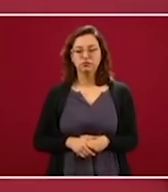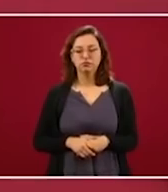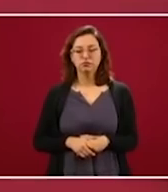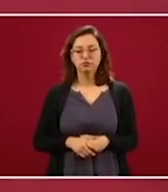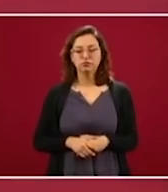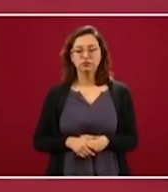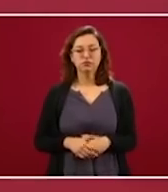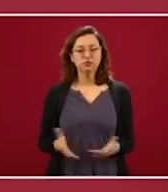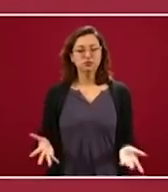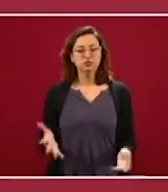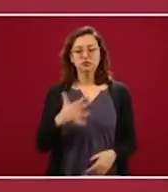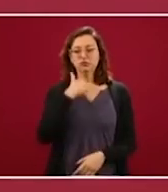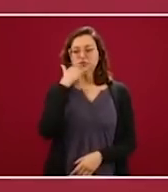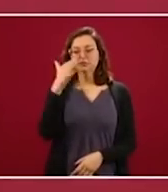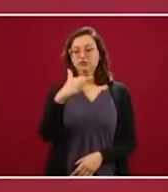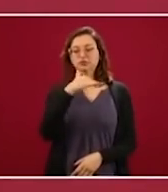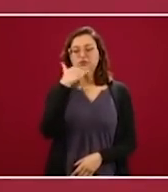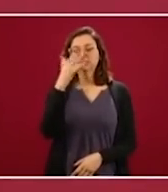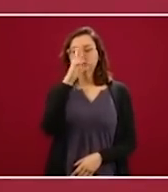factor de corrupción,